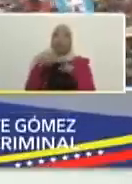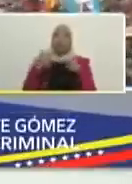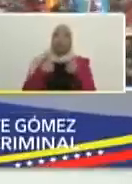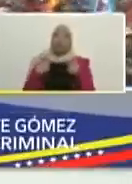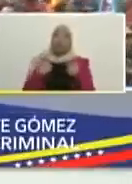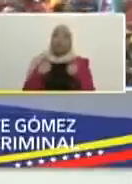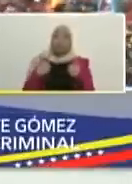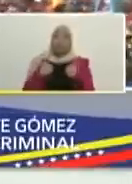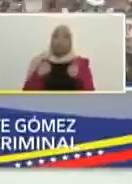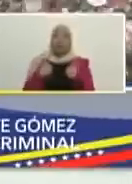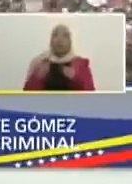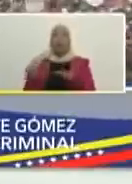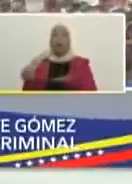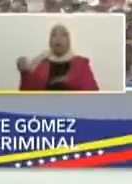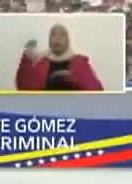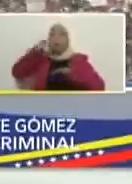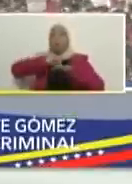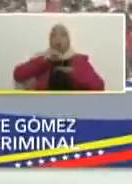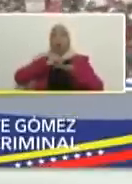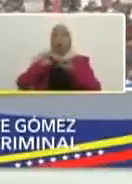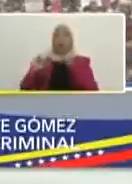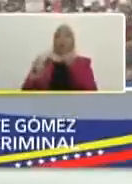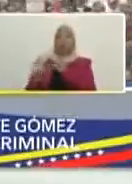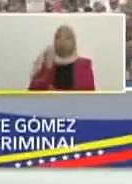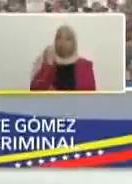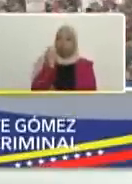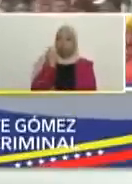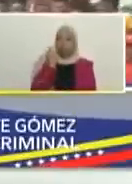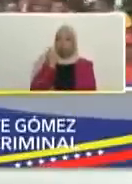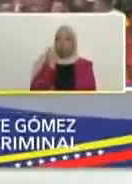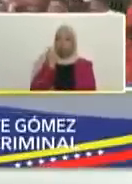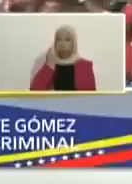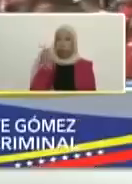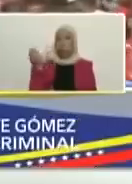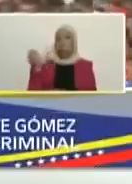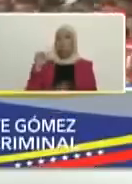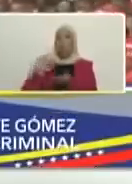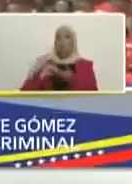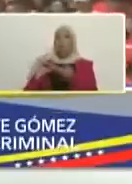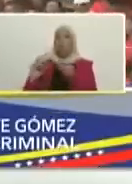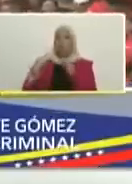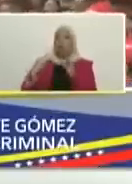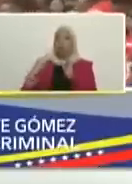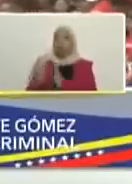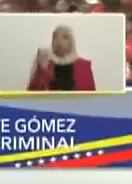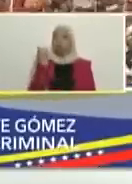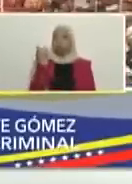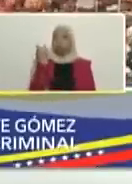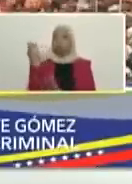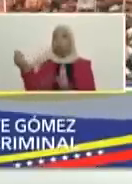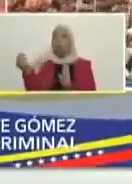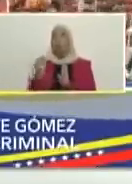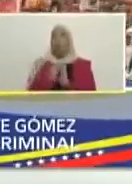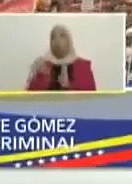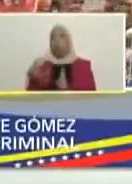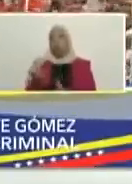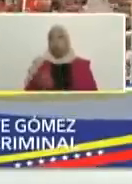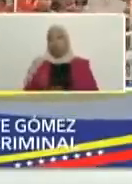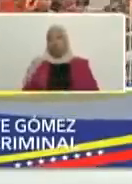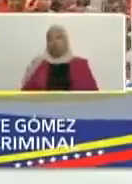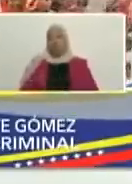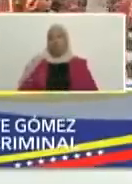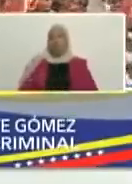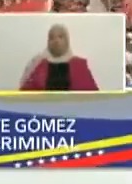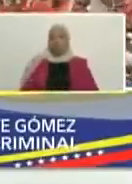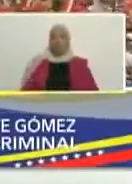urdió la traición. Una vez más el imperialismo urdió el complot.